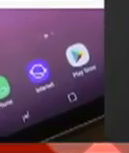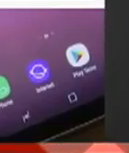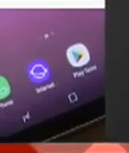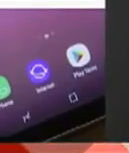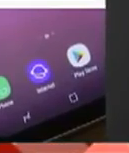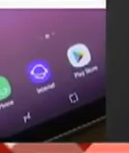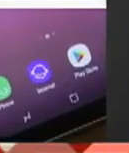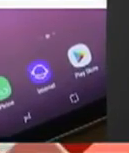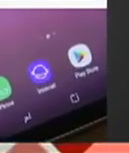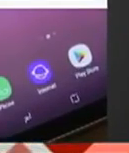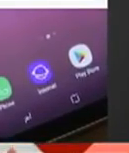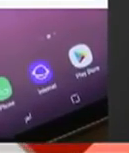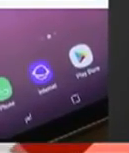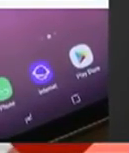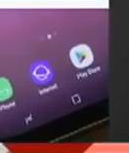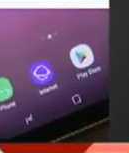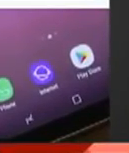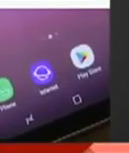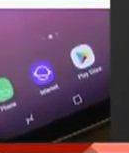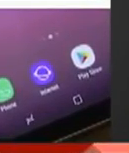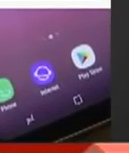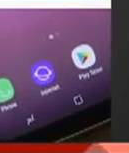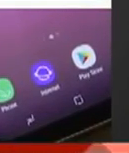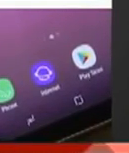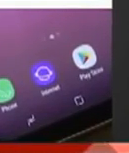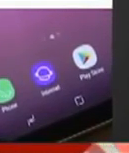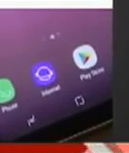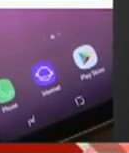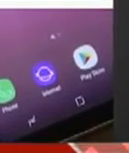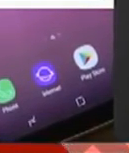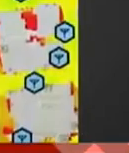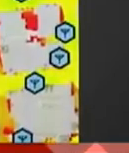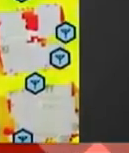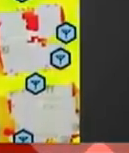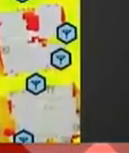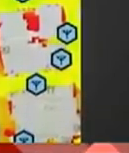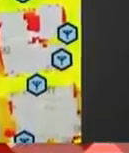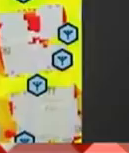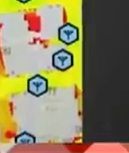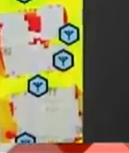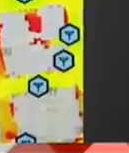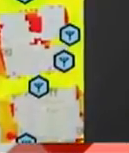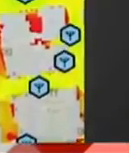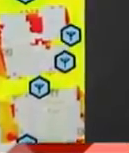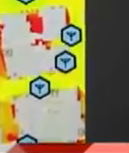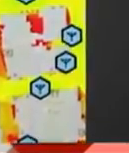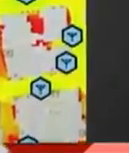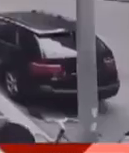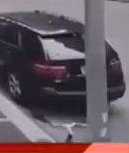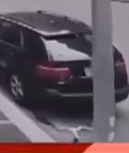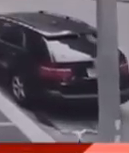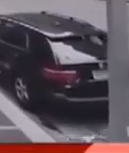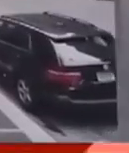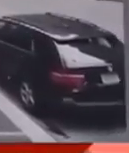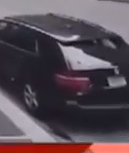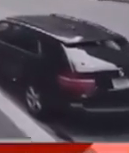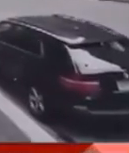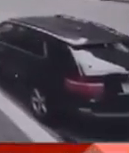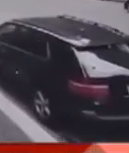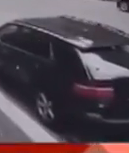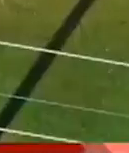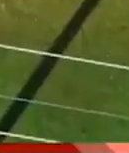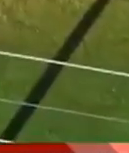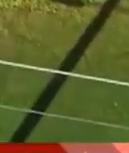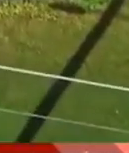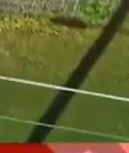e inteligentes, asistentes virtuales tipo la película de Her, avance significativo en la inteligencia artificial, televisiones